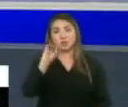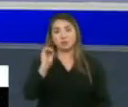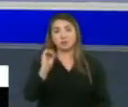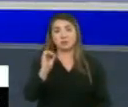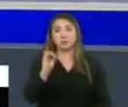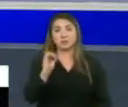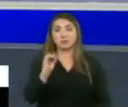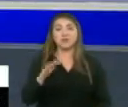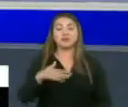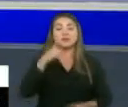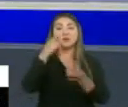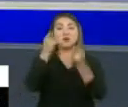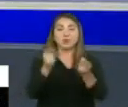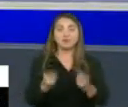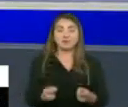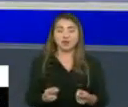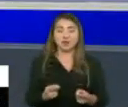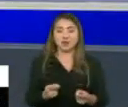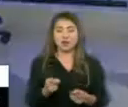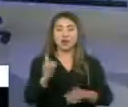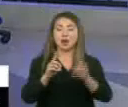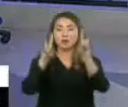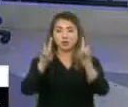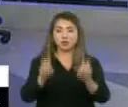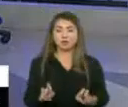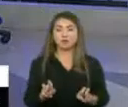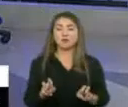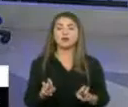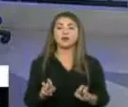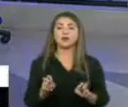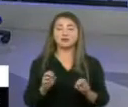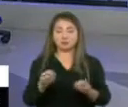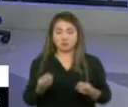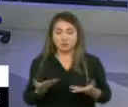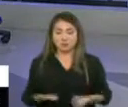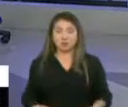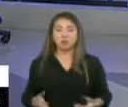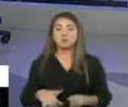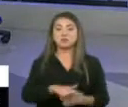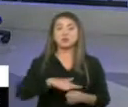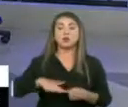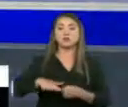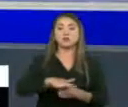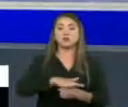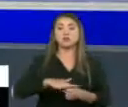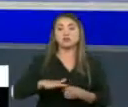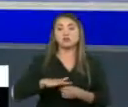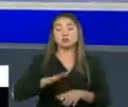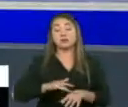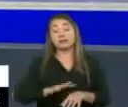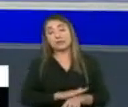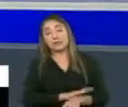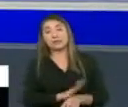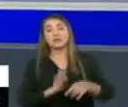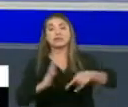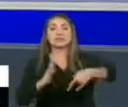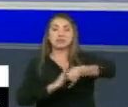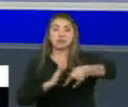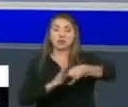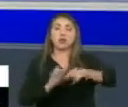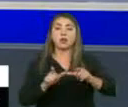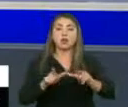Vamos a revisar también, diputado, ¿le parece? Algunos temas que tienen que ver con la contingencia de lo que está ocurriendo, una situación delicada en Chiloé, los